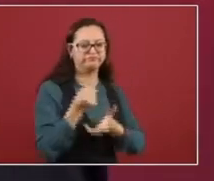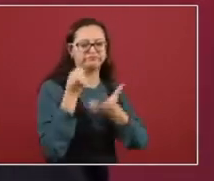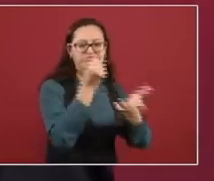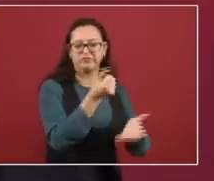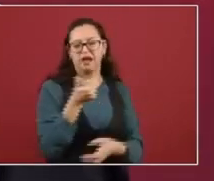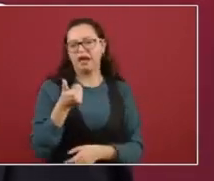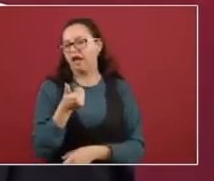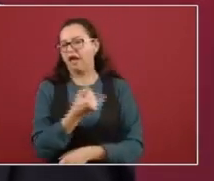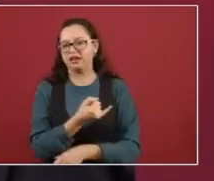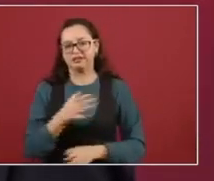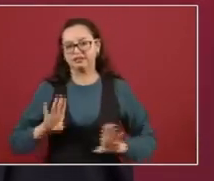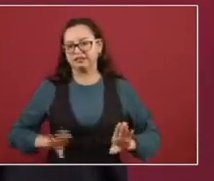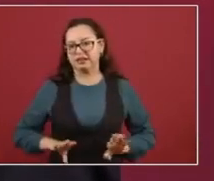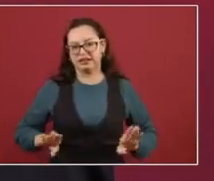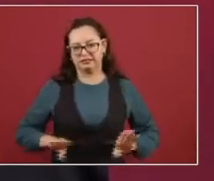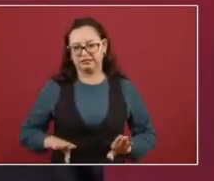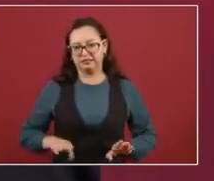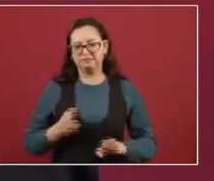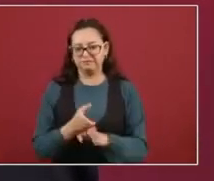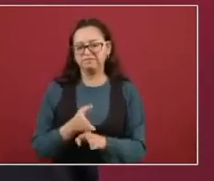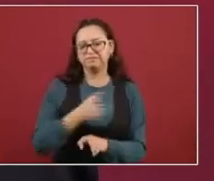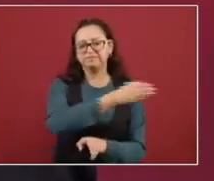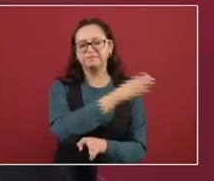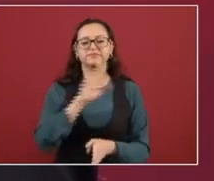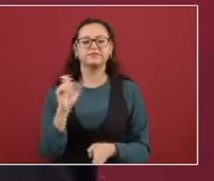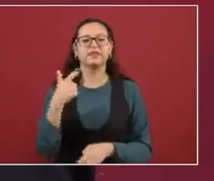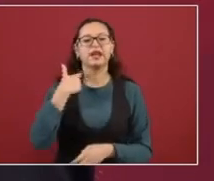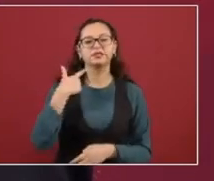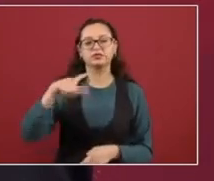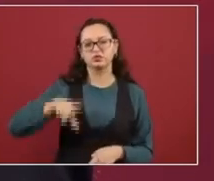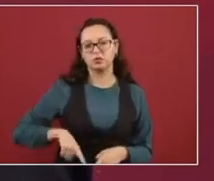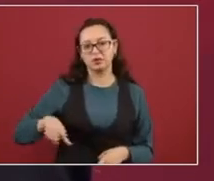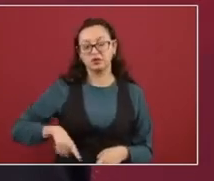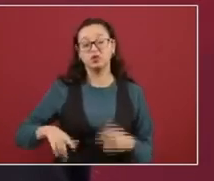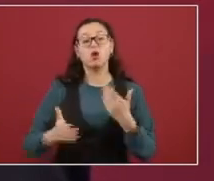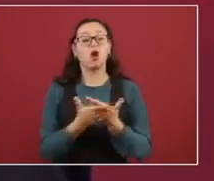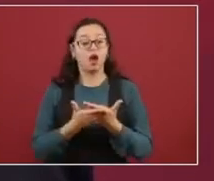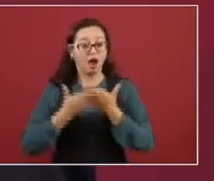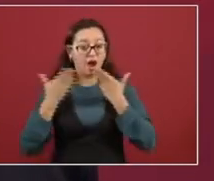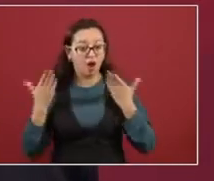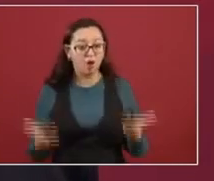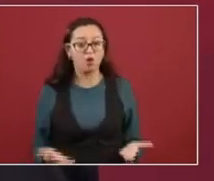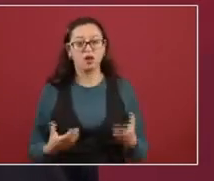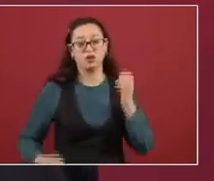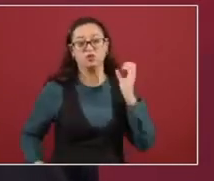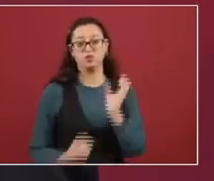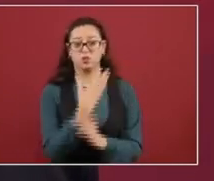tiene como propósito fundamental servir al pueblo.